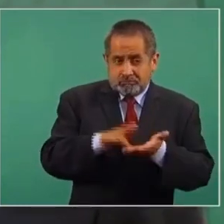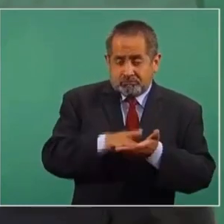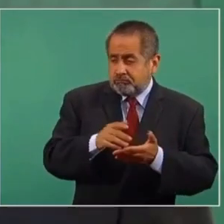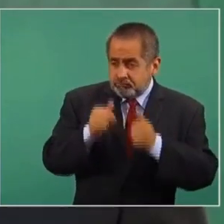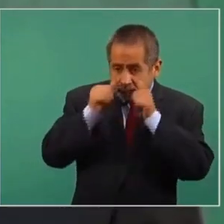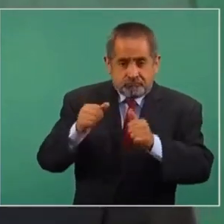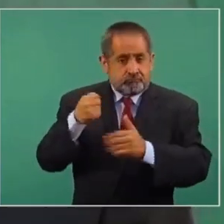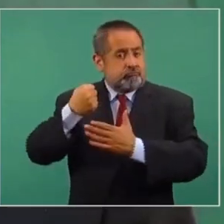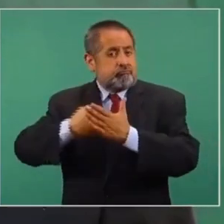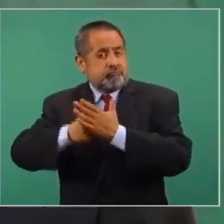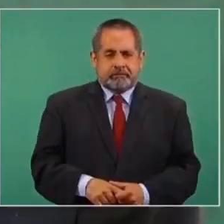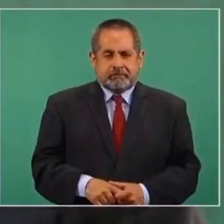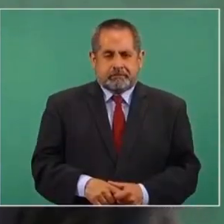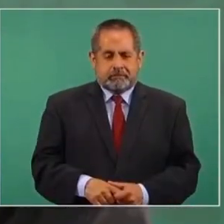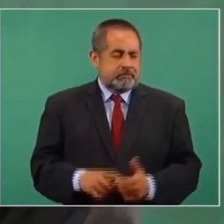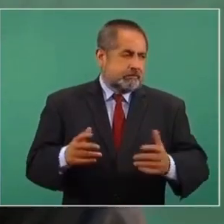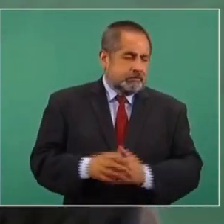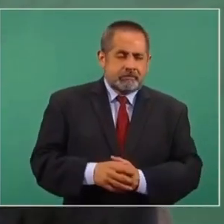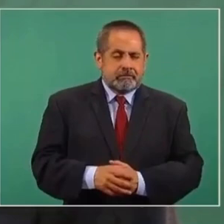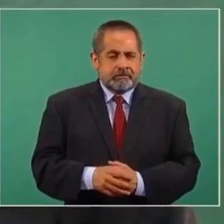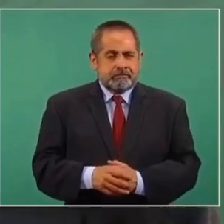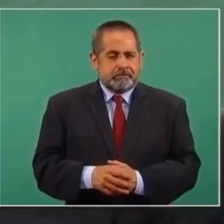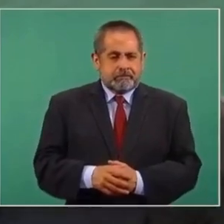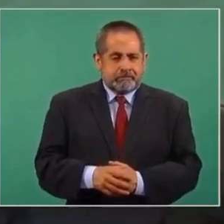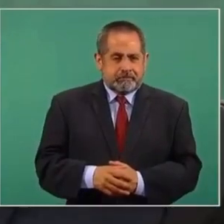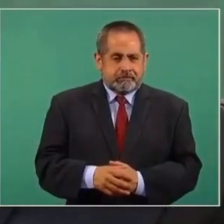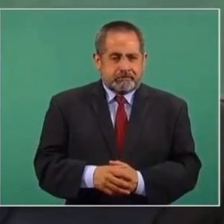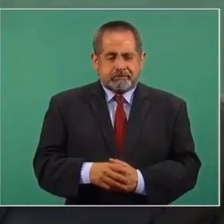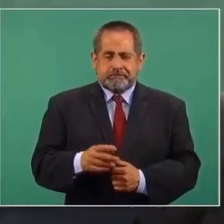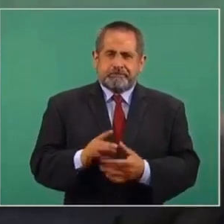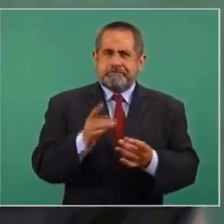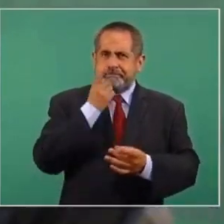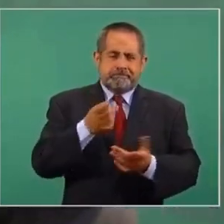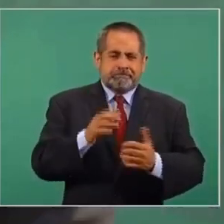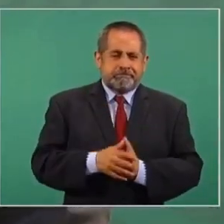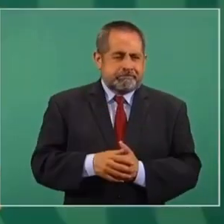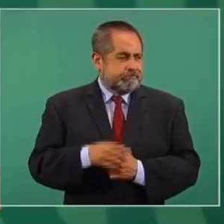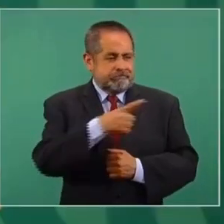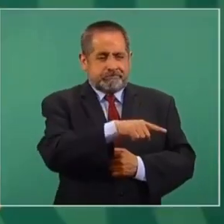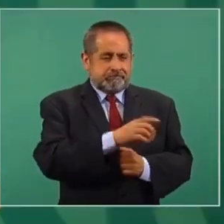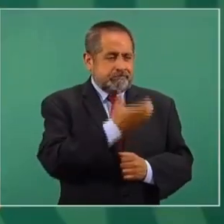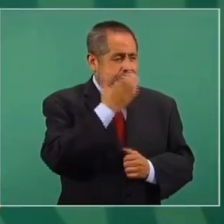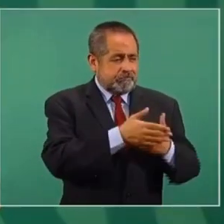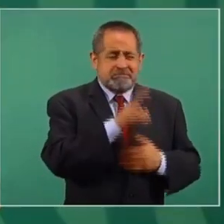simpatiza con el movimiento feminista? Podría decir que es lo opuesto,